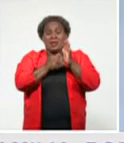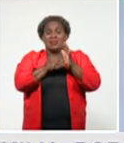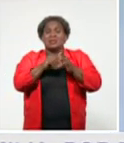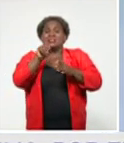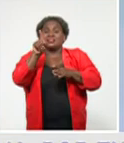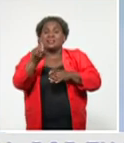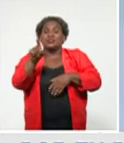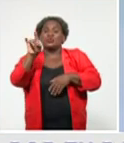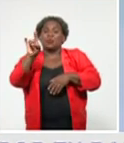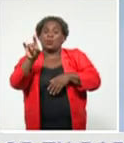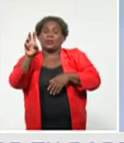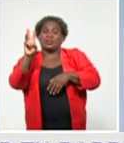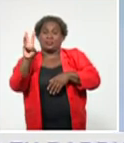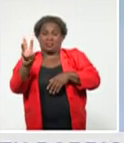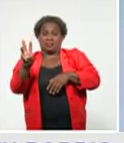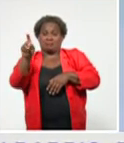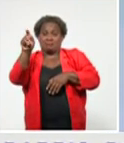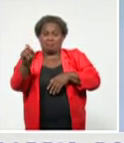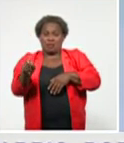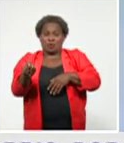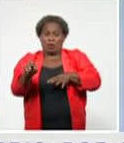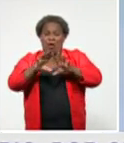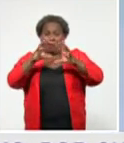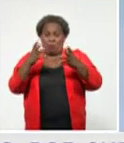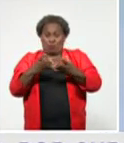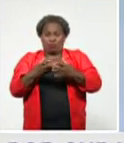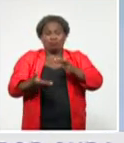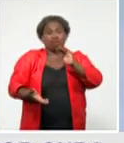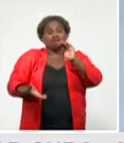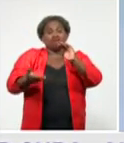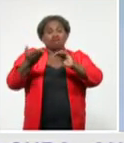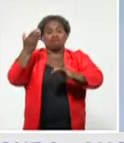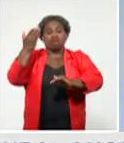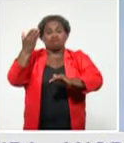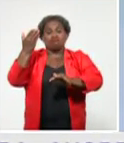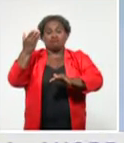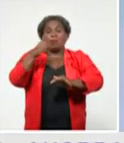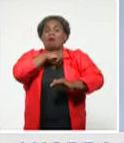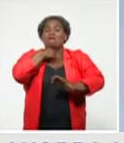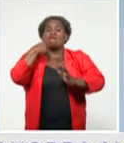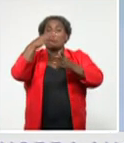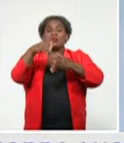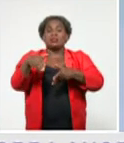4.193 y se incrementa la cifra de fallecidos en el mundo